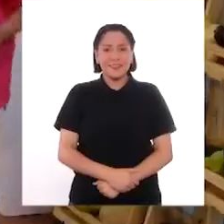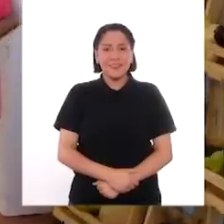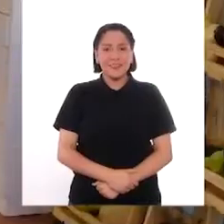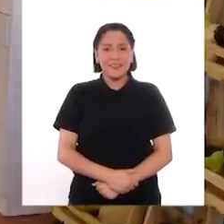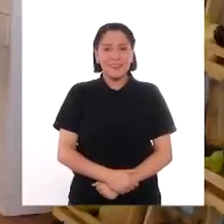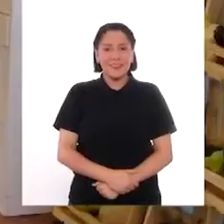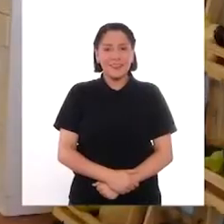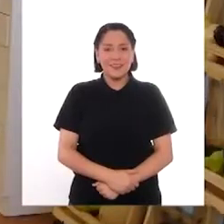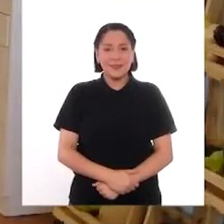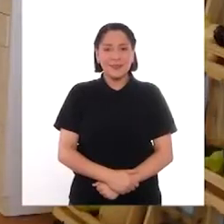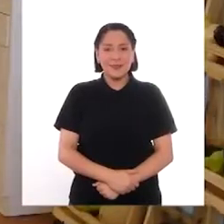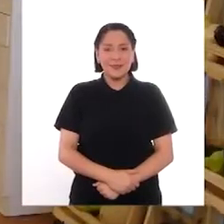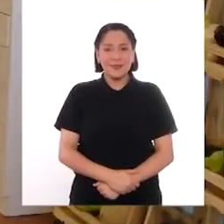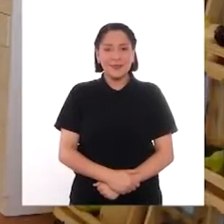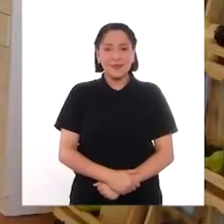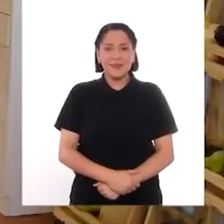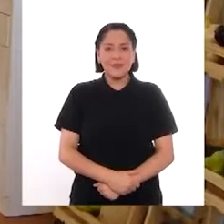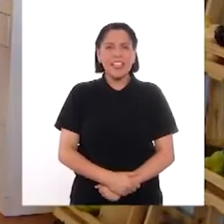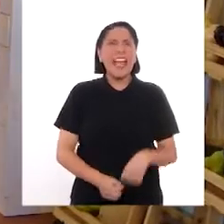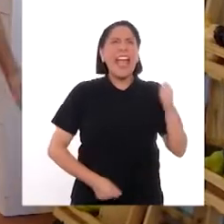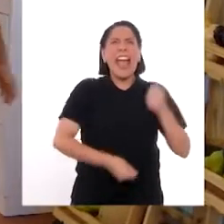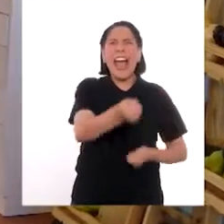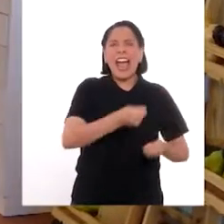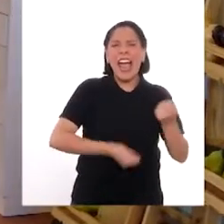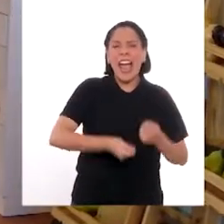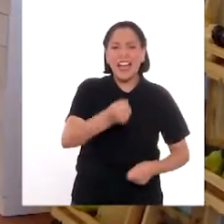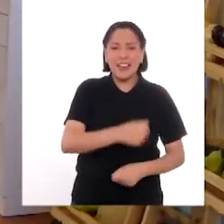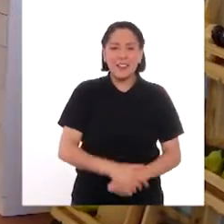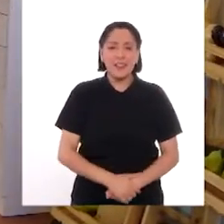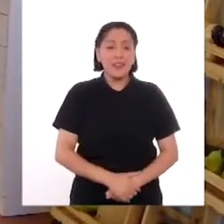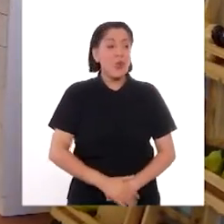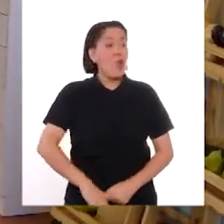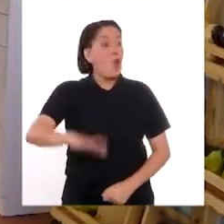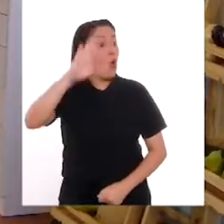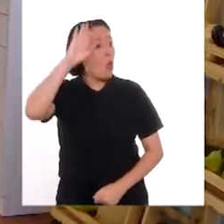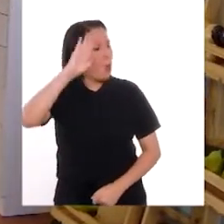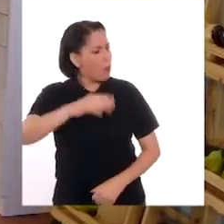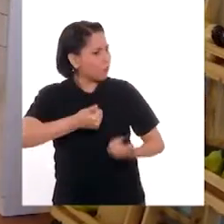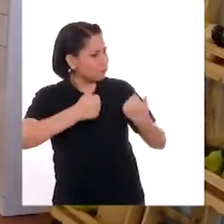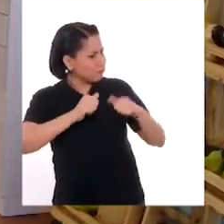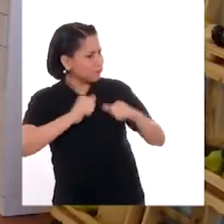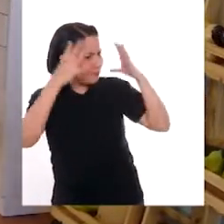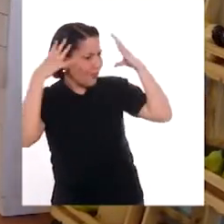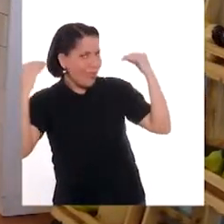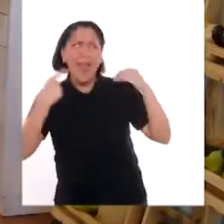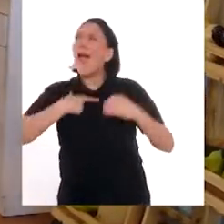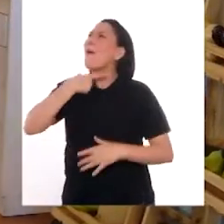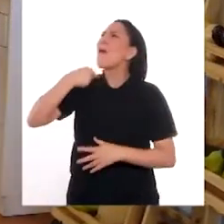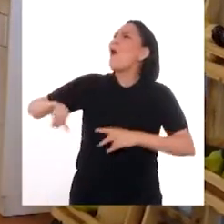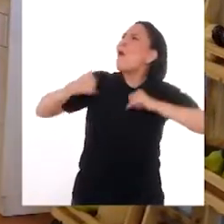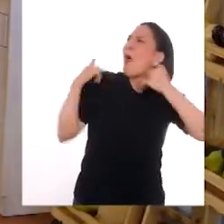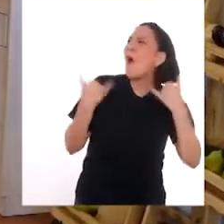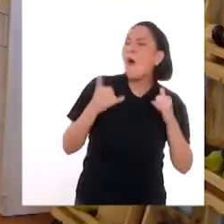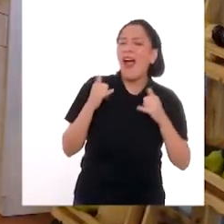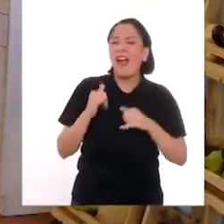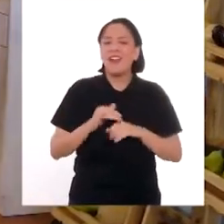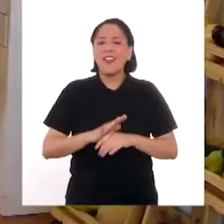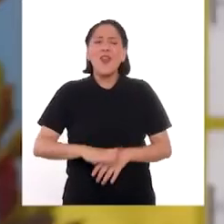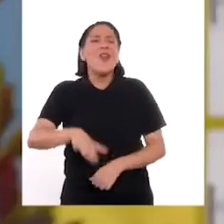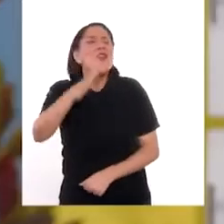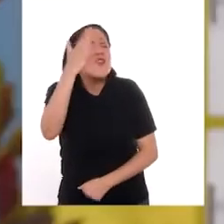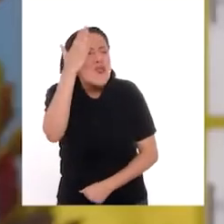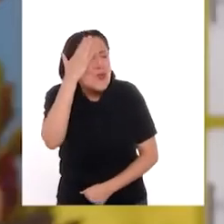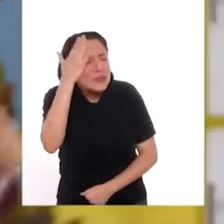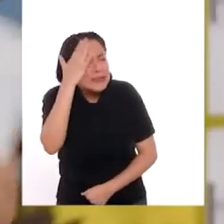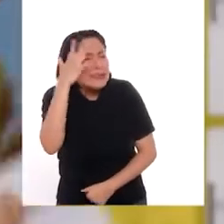¡Ja! ¡Ja! ¡Ja! ¡Ja! ¿Qué tal, duende? ¡Me encanta jugar!